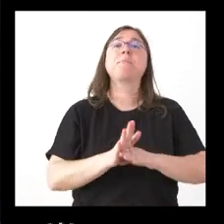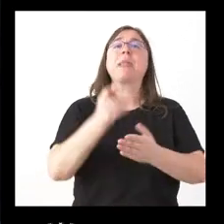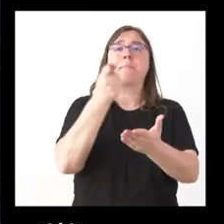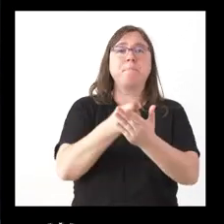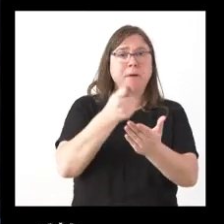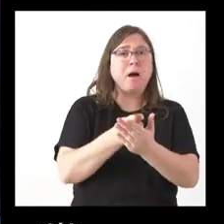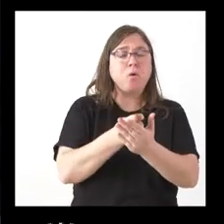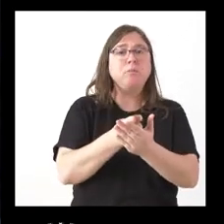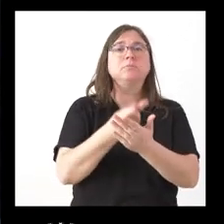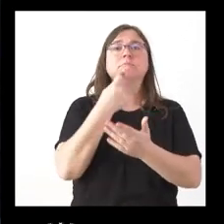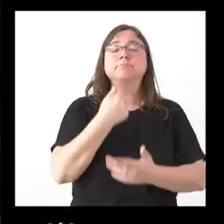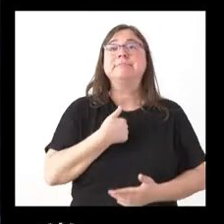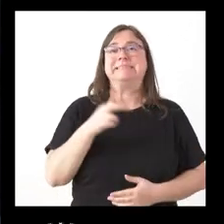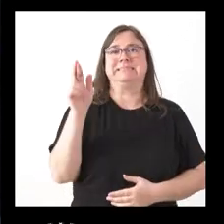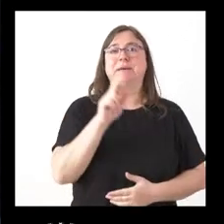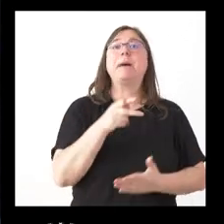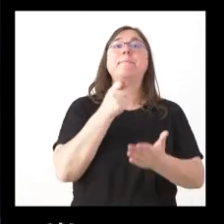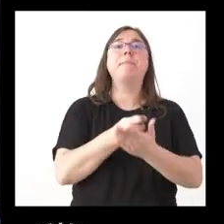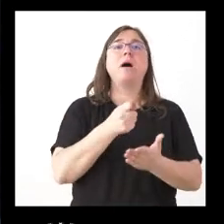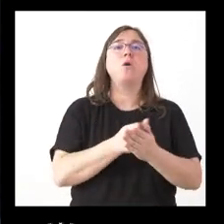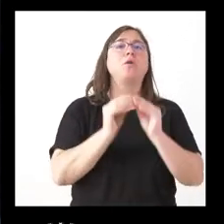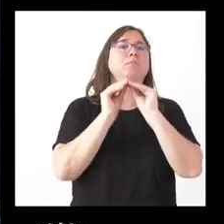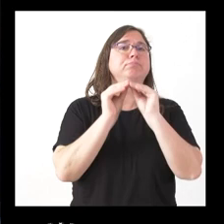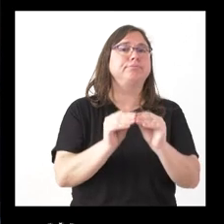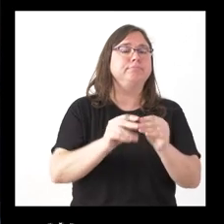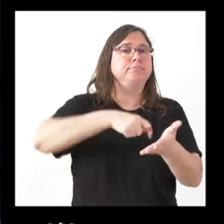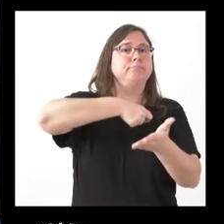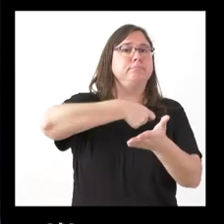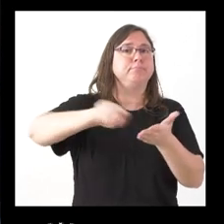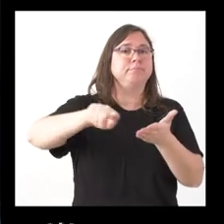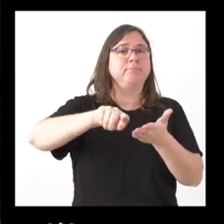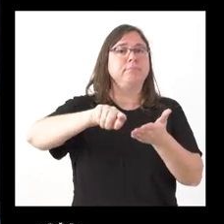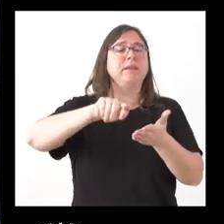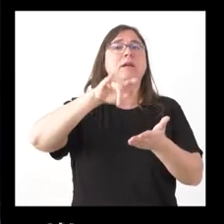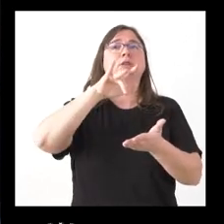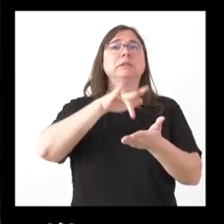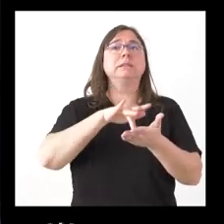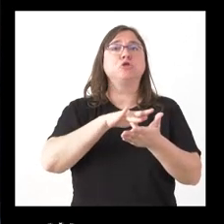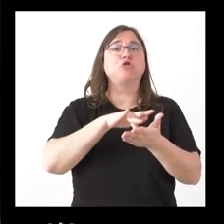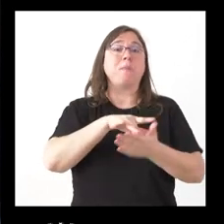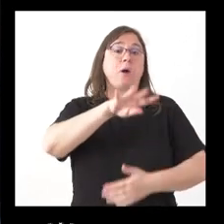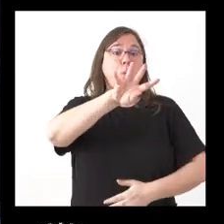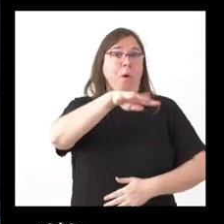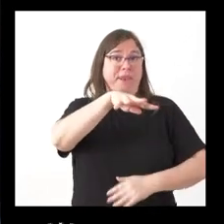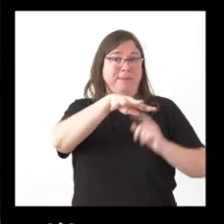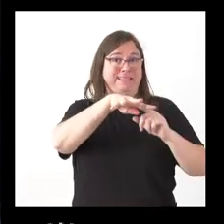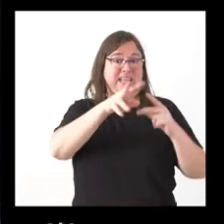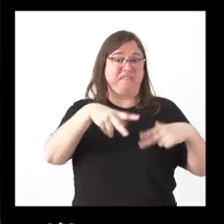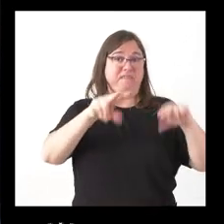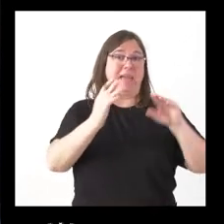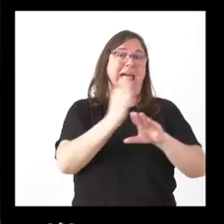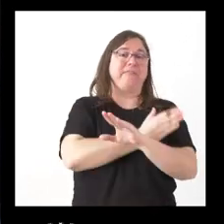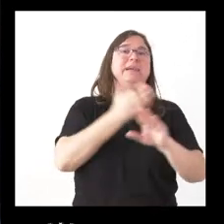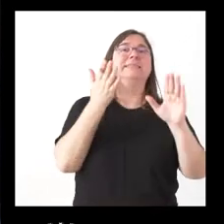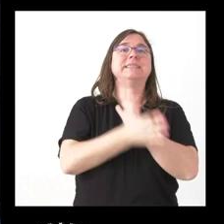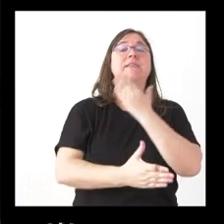usted se refería reiterarle que el pago lo materializaremos antes de que finalice el presente cuatrimestre es decir antes del